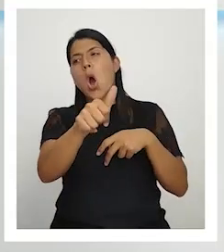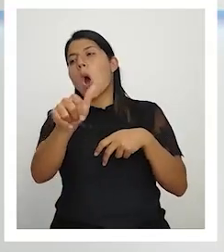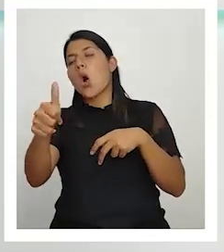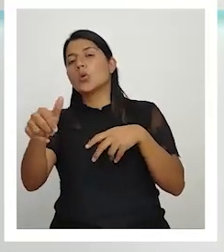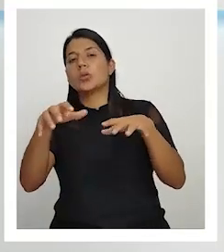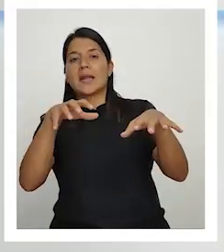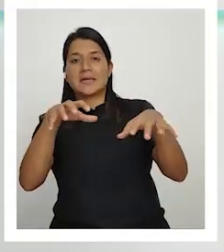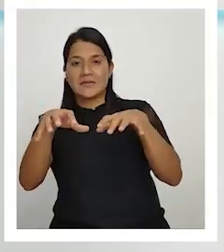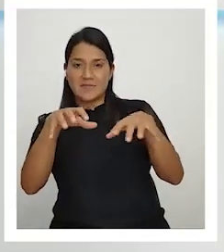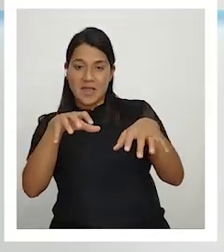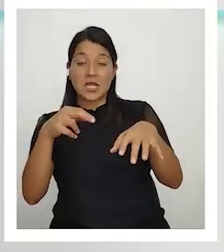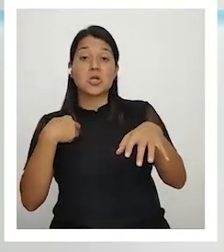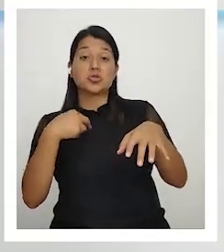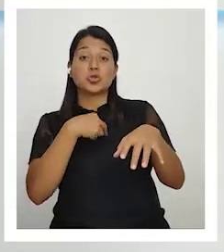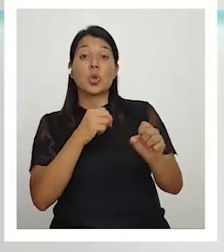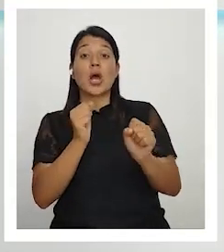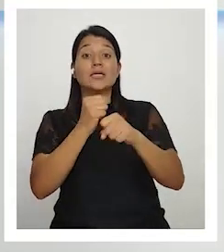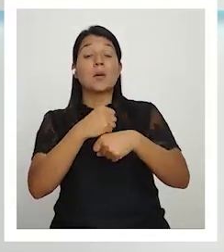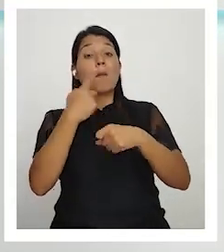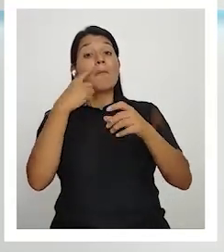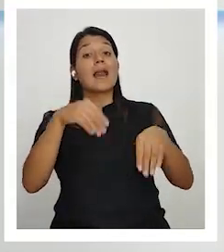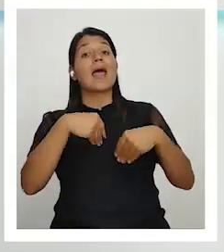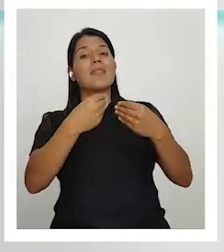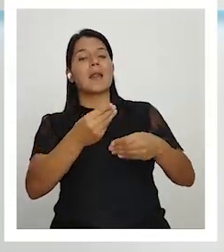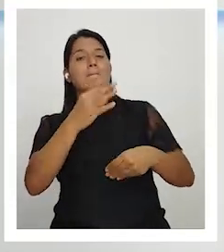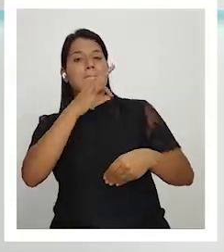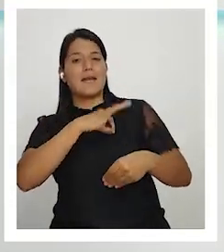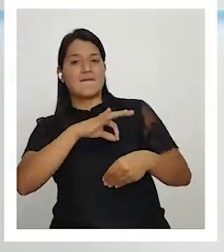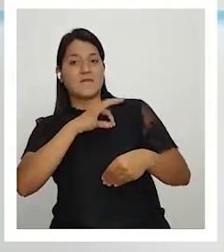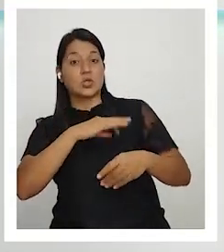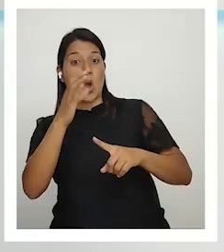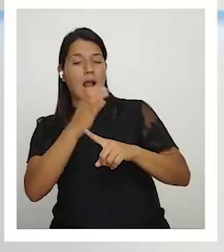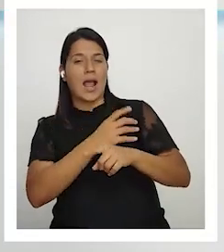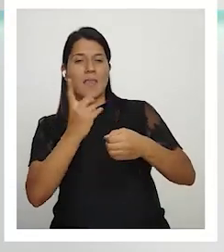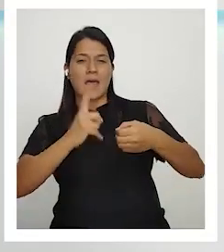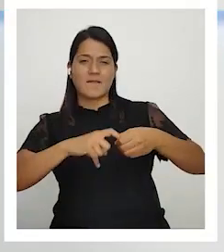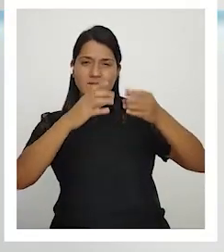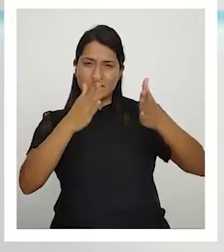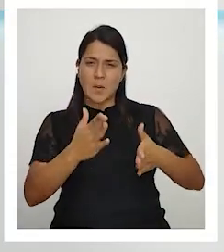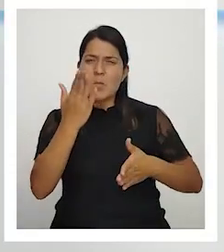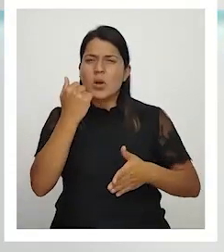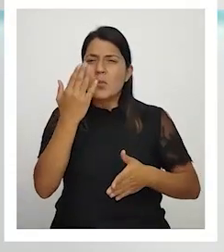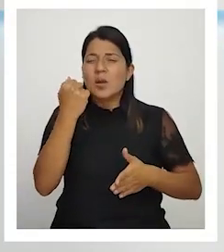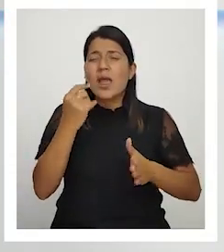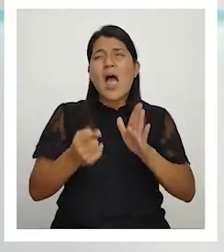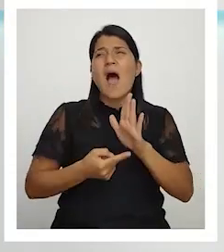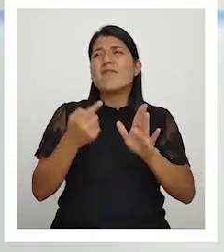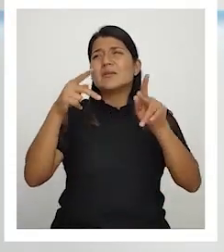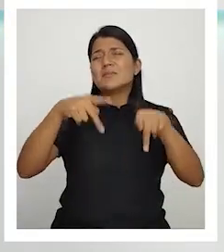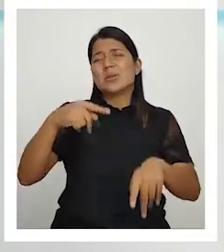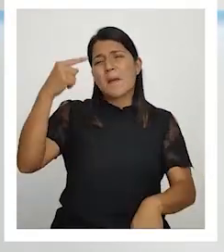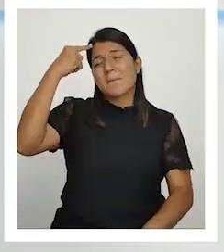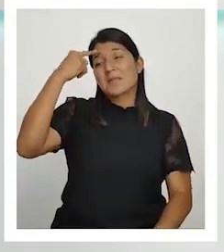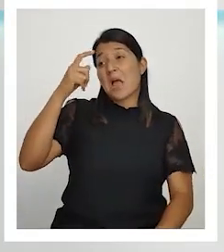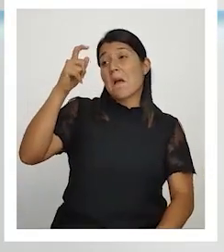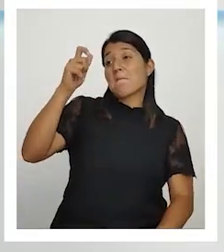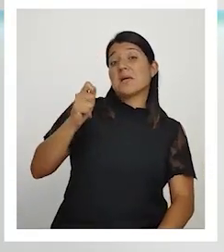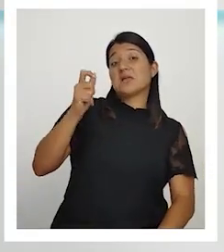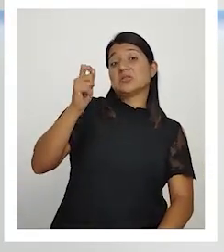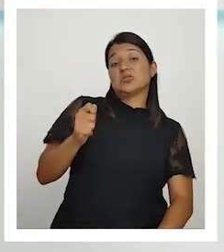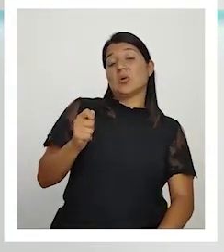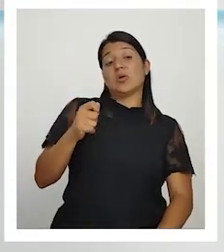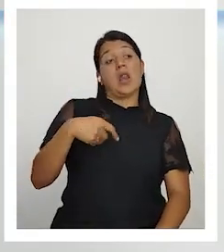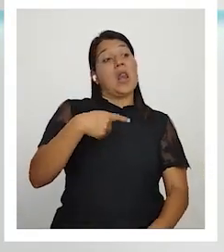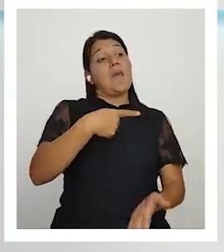actividades que realizamos en beneficio de la afiliación. Porque la gente a veces cree que la pensión es solo de que se les da un